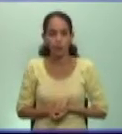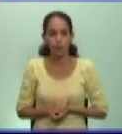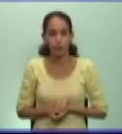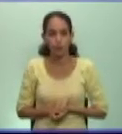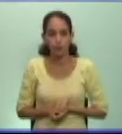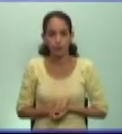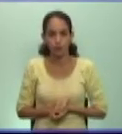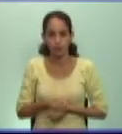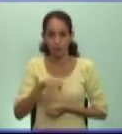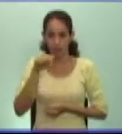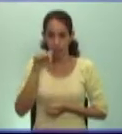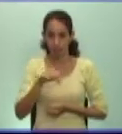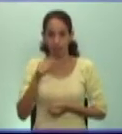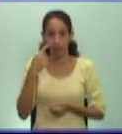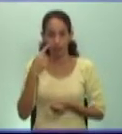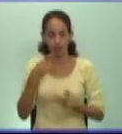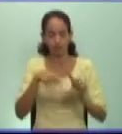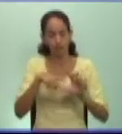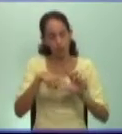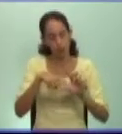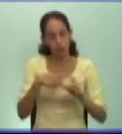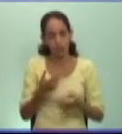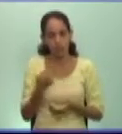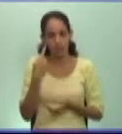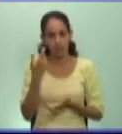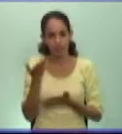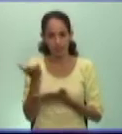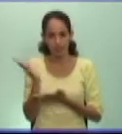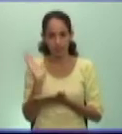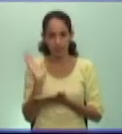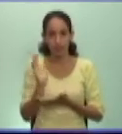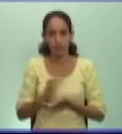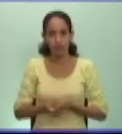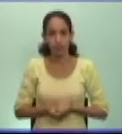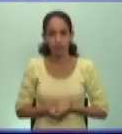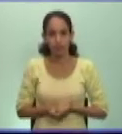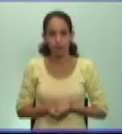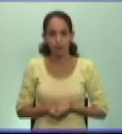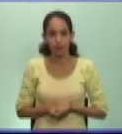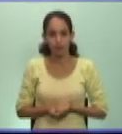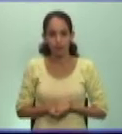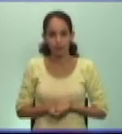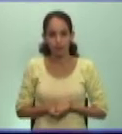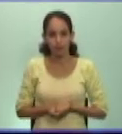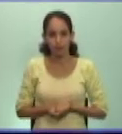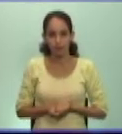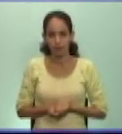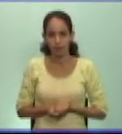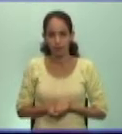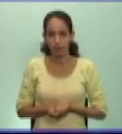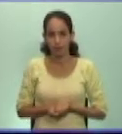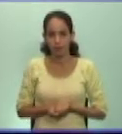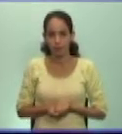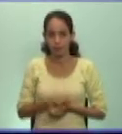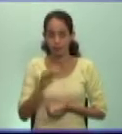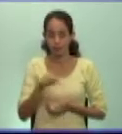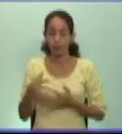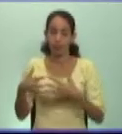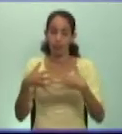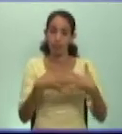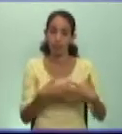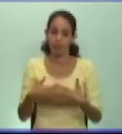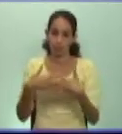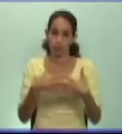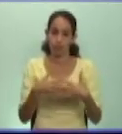presentación, vamos al contenido e ir recordando cosas que ya conocemos. La primera línea es los Estados Unidos. Ahí vamos a empezar